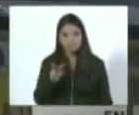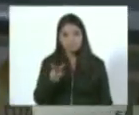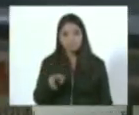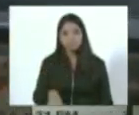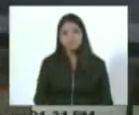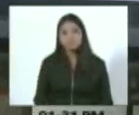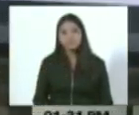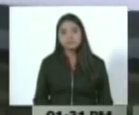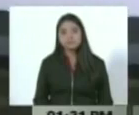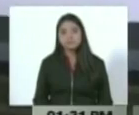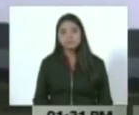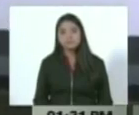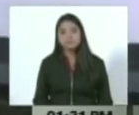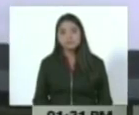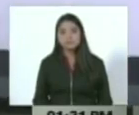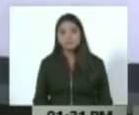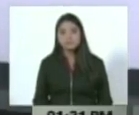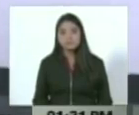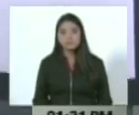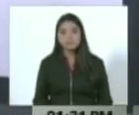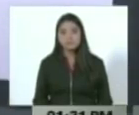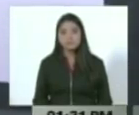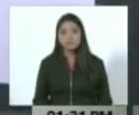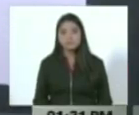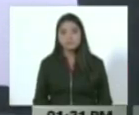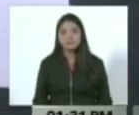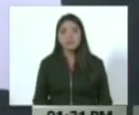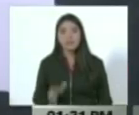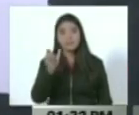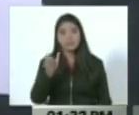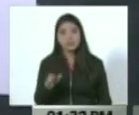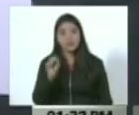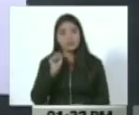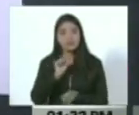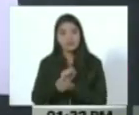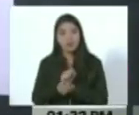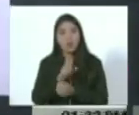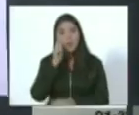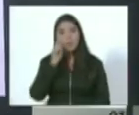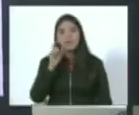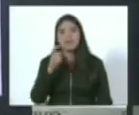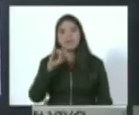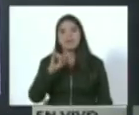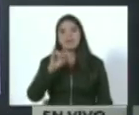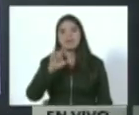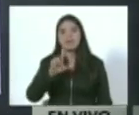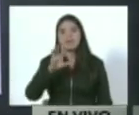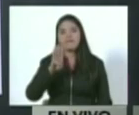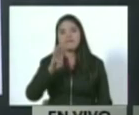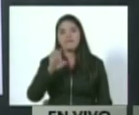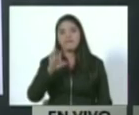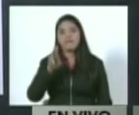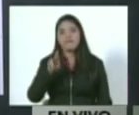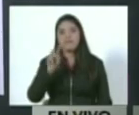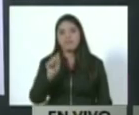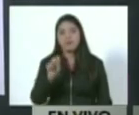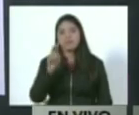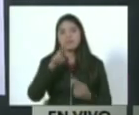de este detenido, Gilbert Caro, en el estado Táchira,